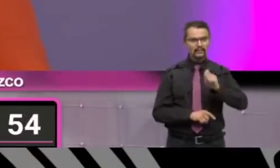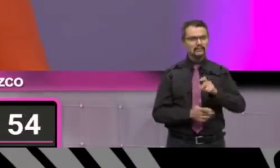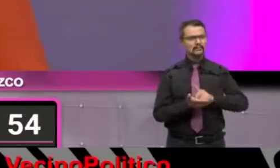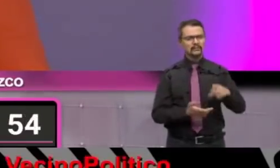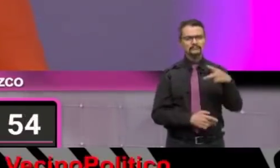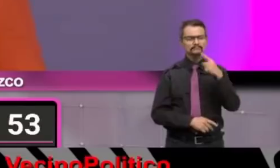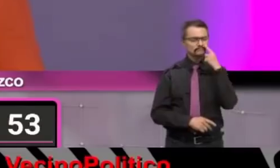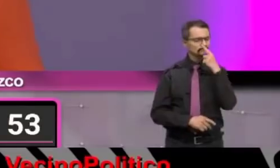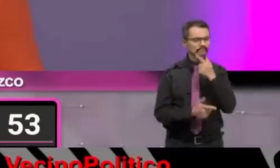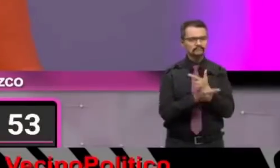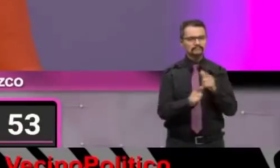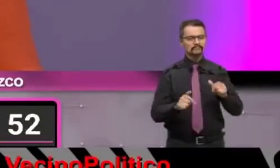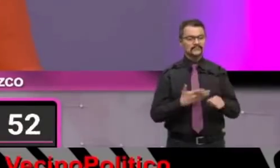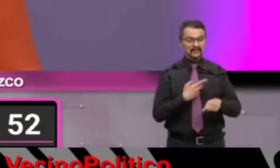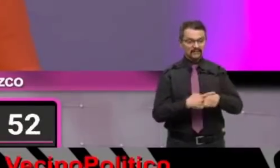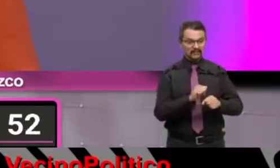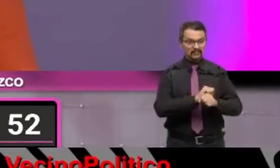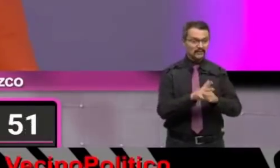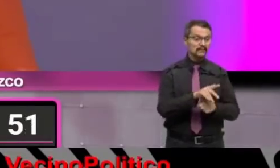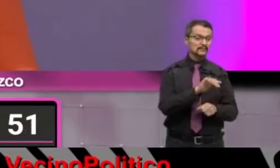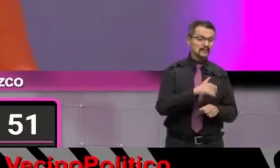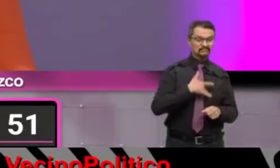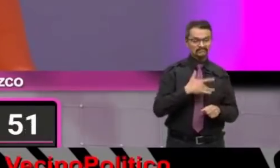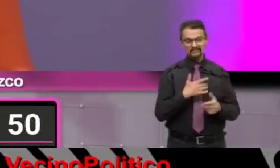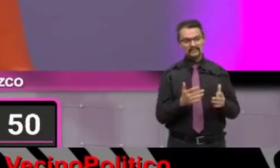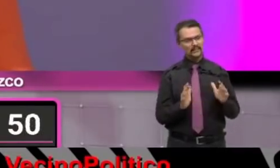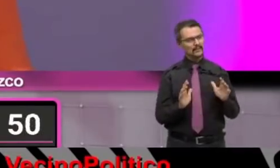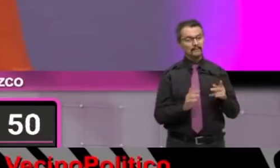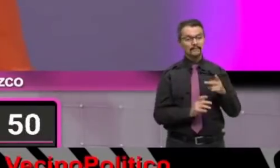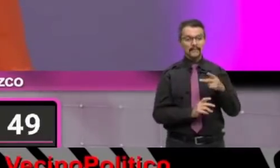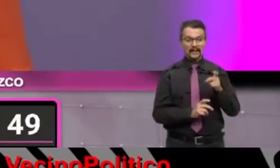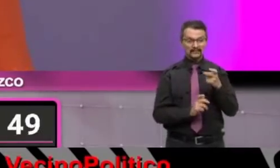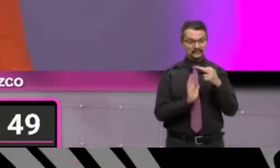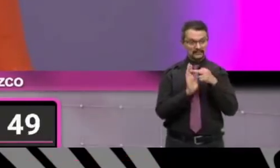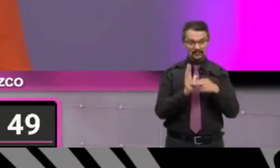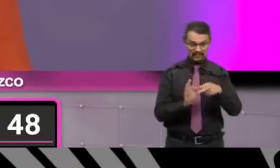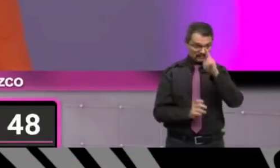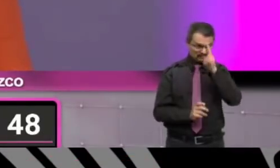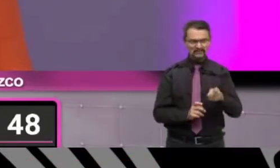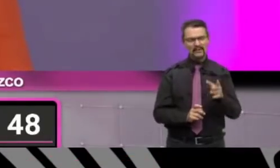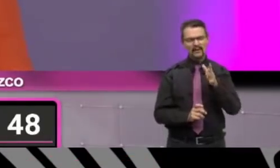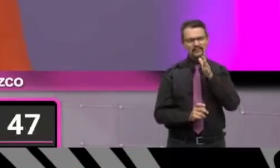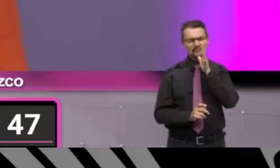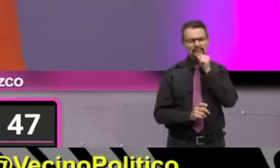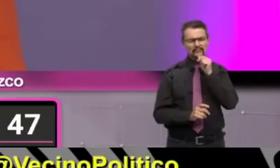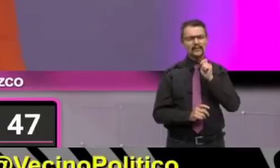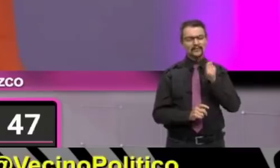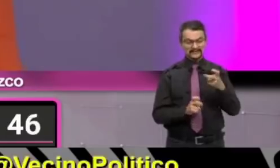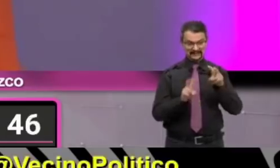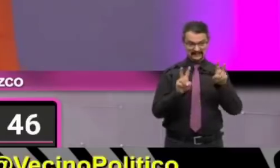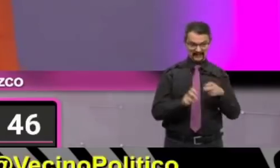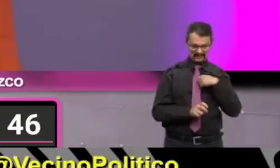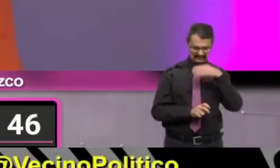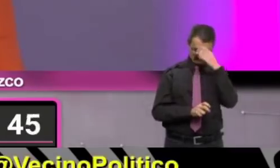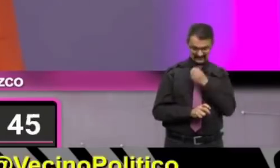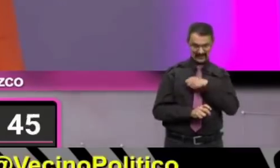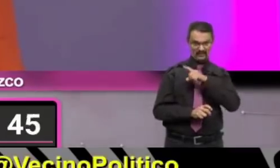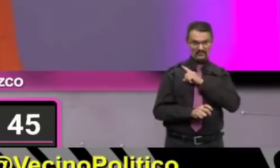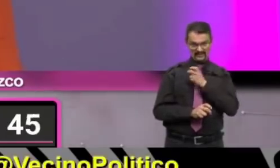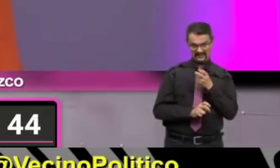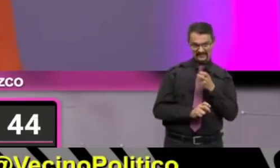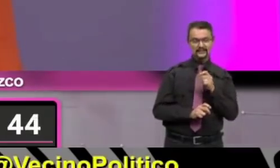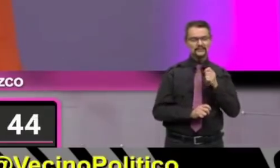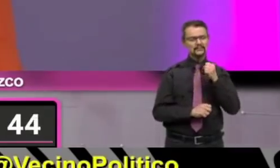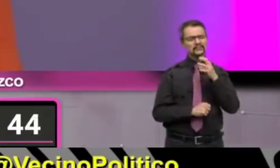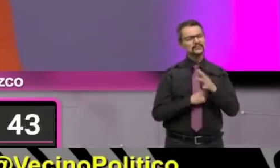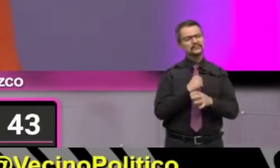no el derecho a elegir qué hacer, ¿no? Creo que en cuanto al tema de salud, pues ya venimos arrastrando décadas y